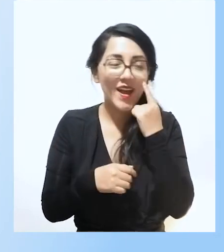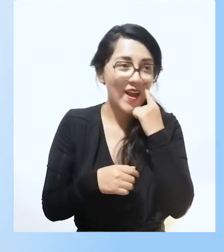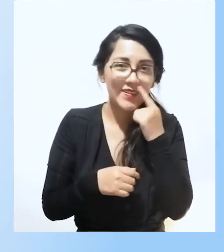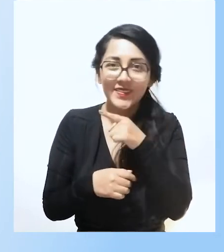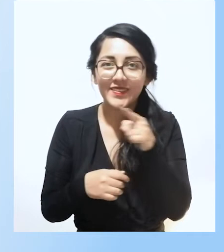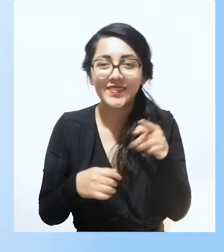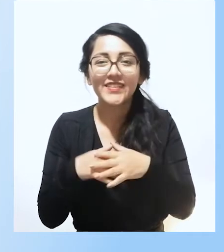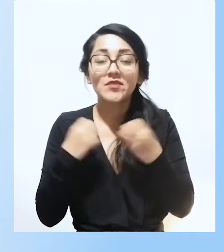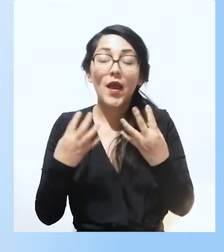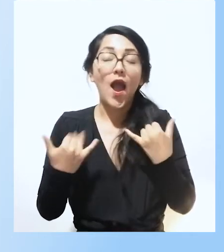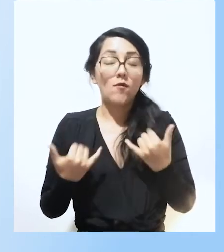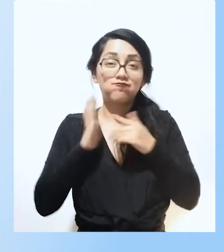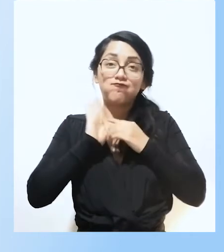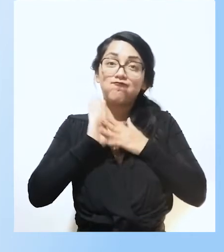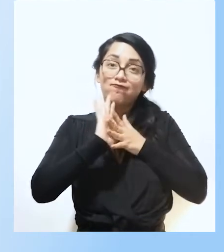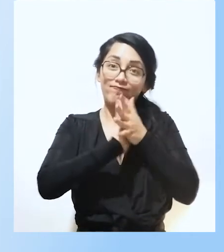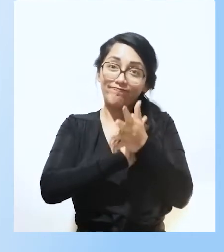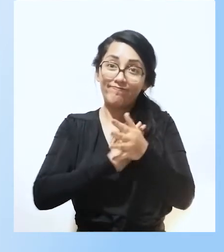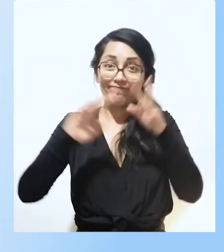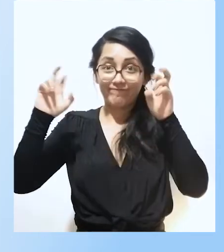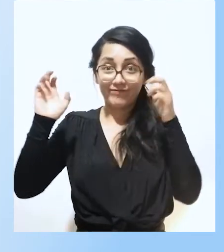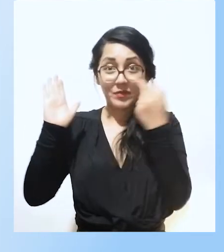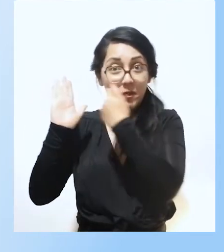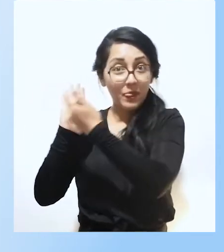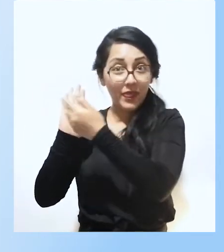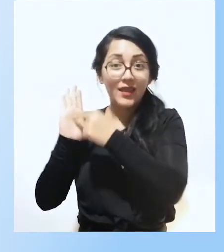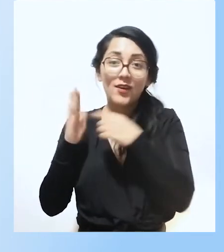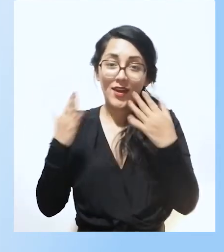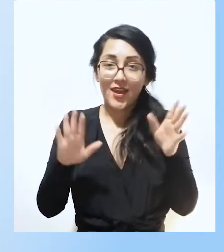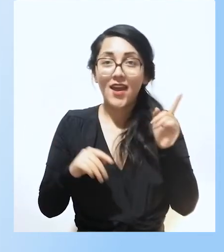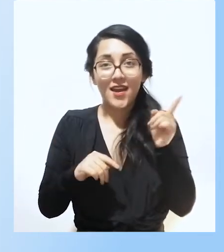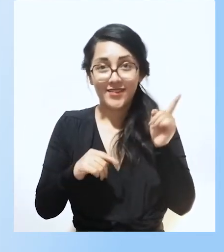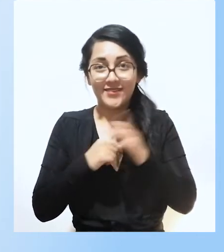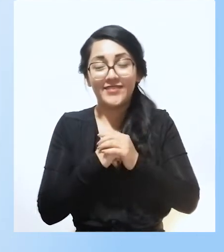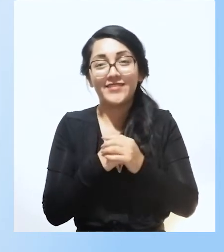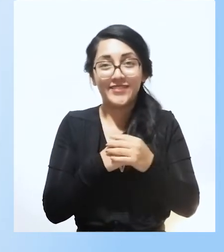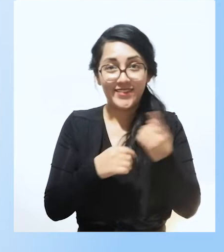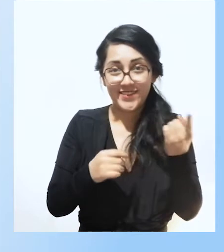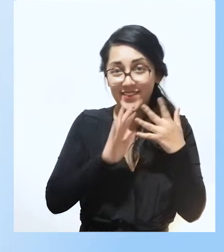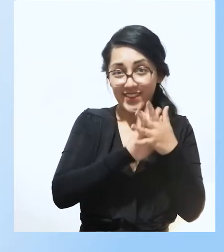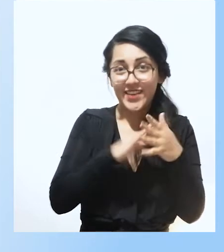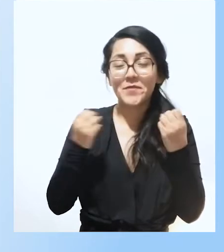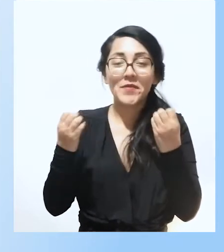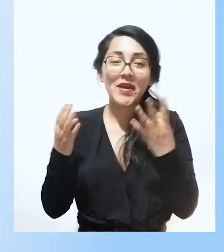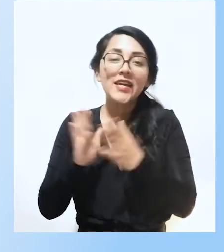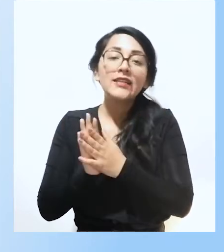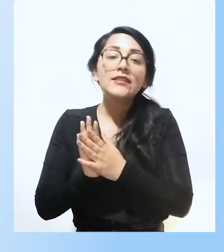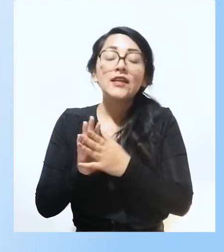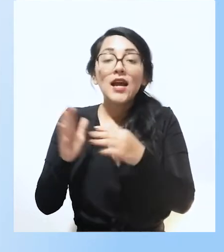Compartiré mi presentación. El título me lo ha presentado de manera espectacular. Comienzo con esta